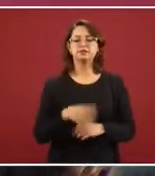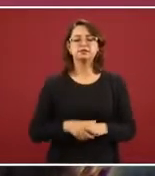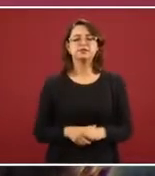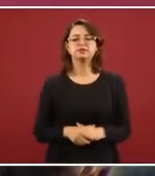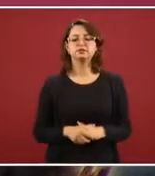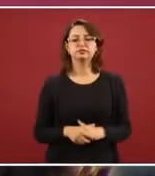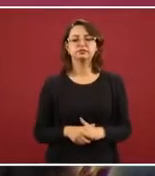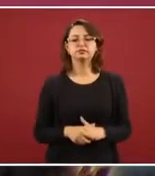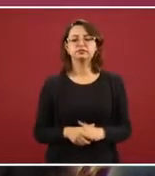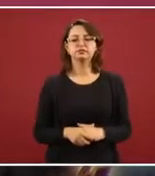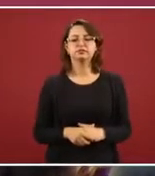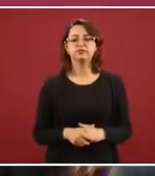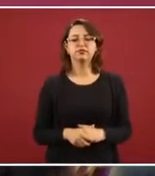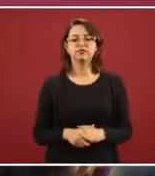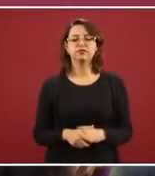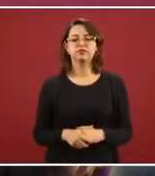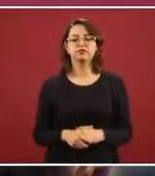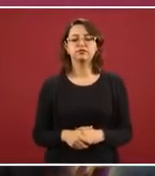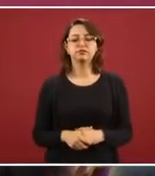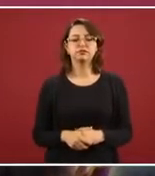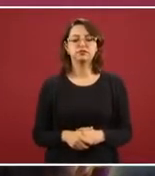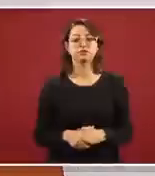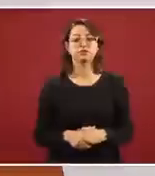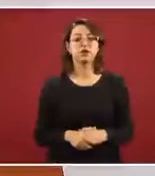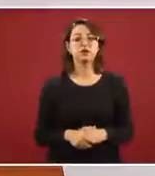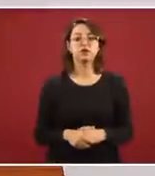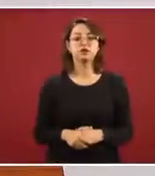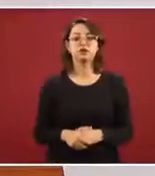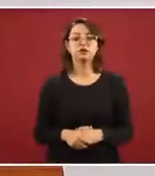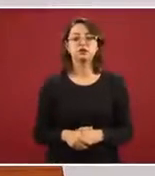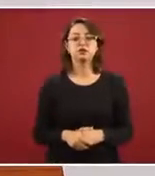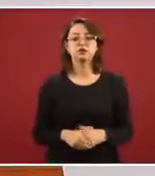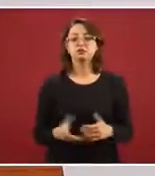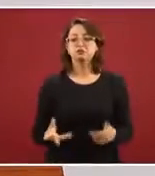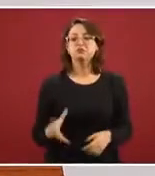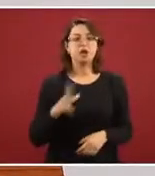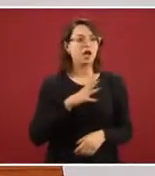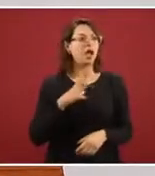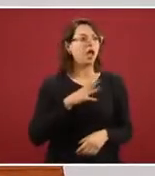ya con lo que tenemos